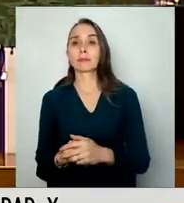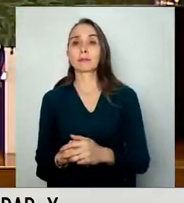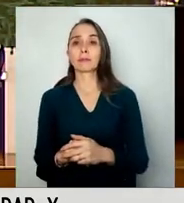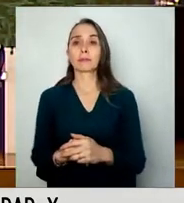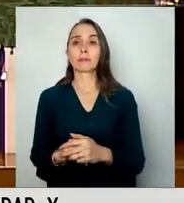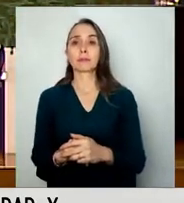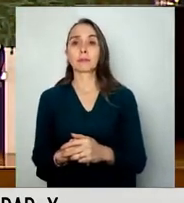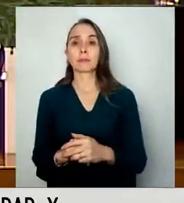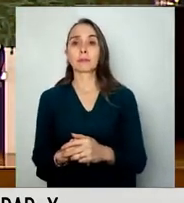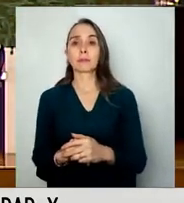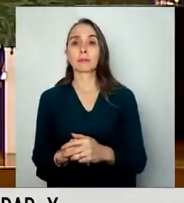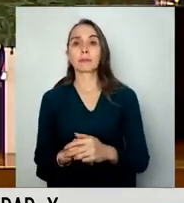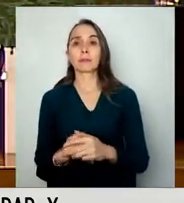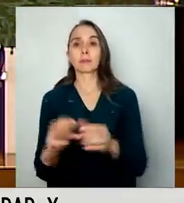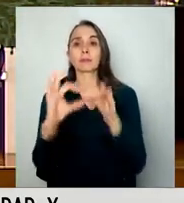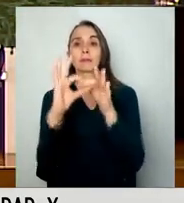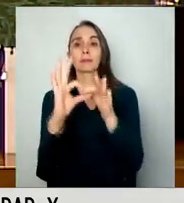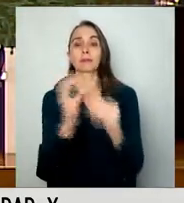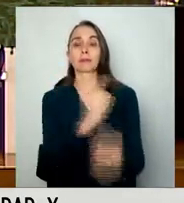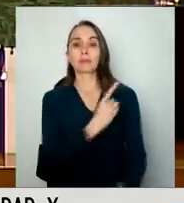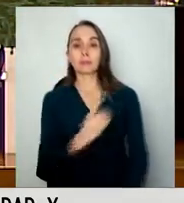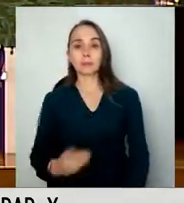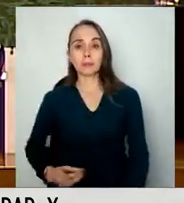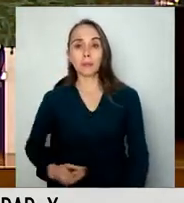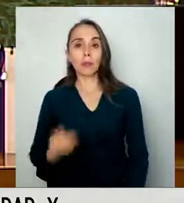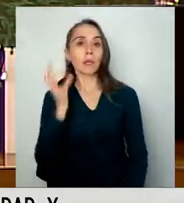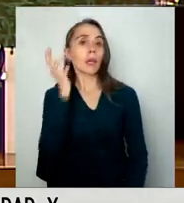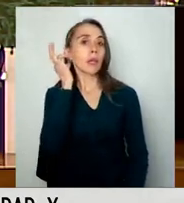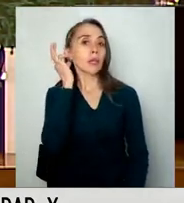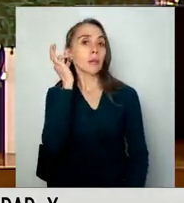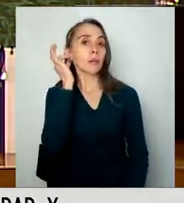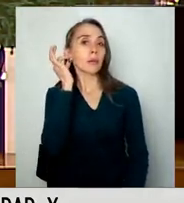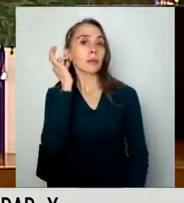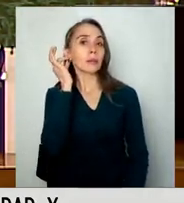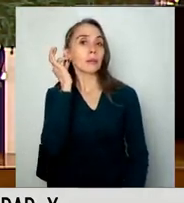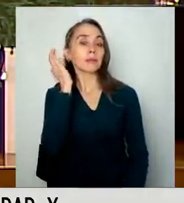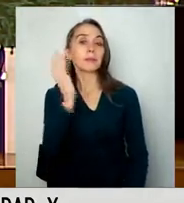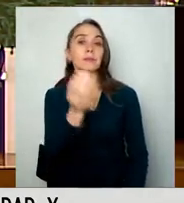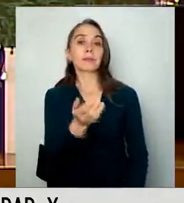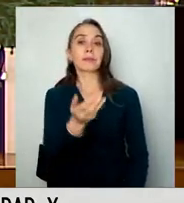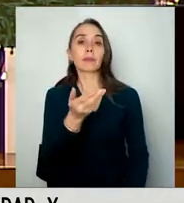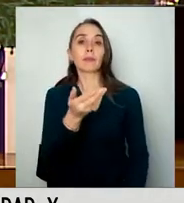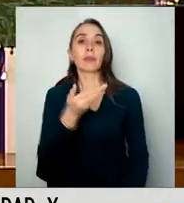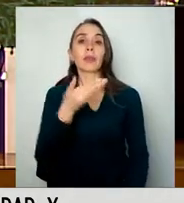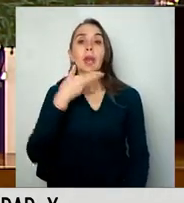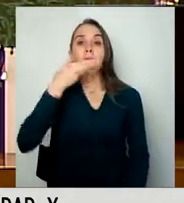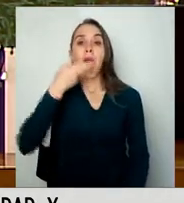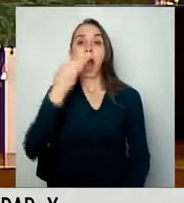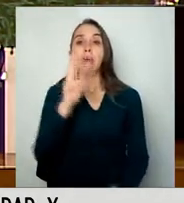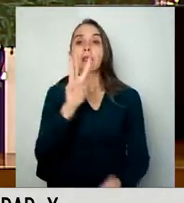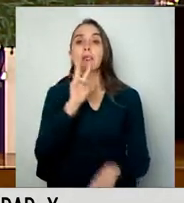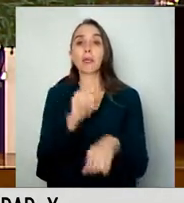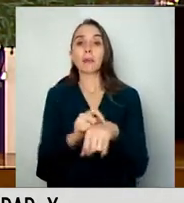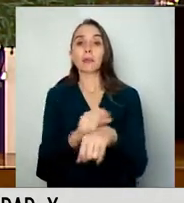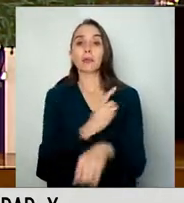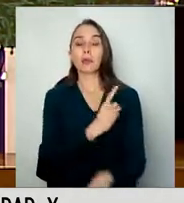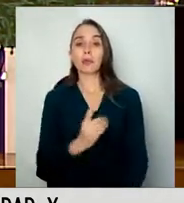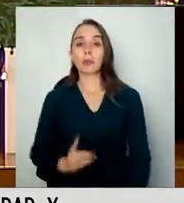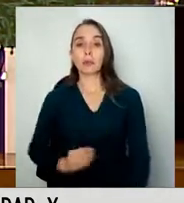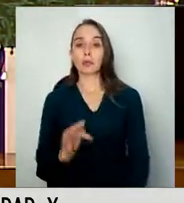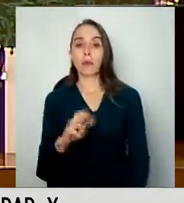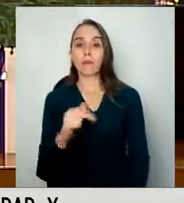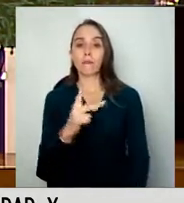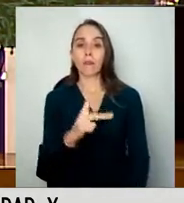Gracias diputada le otorgó a continuación la palabra está por tres minutos al diputado Francia y posteriormente